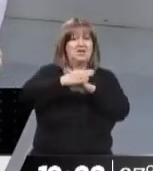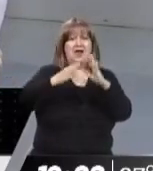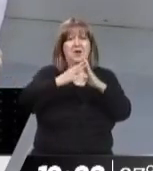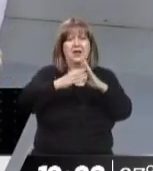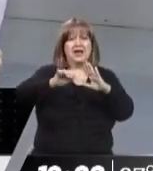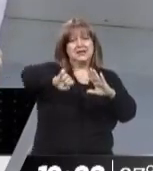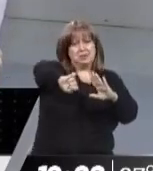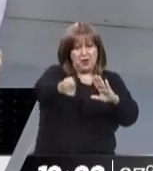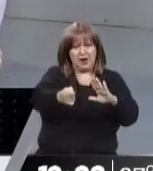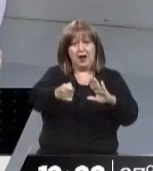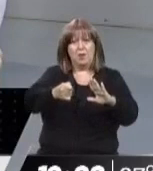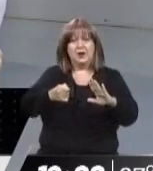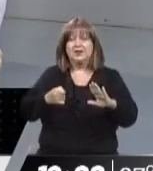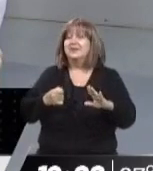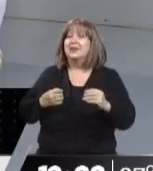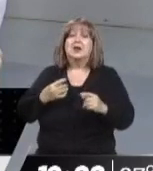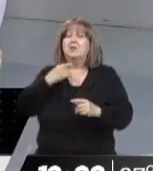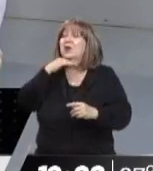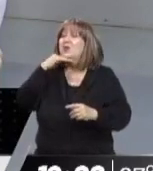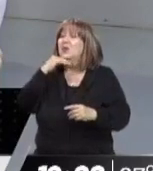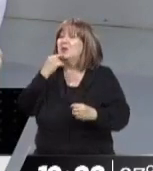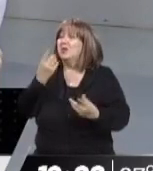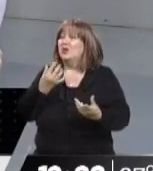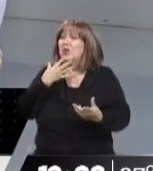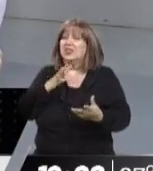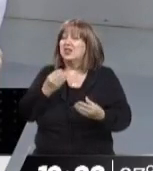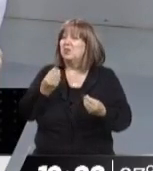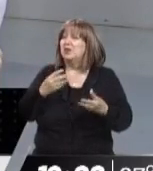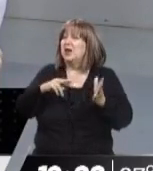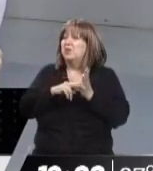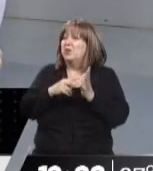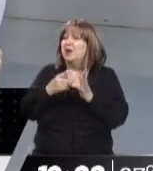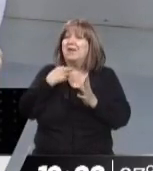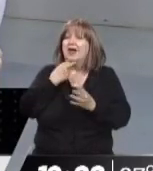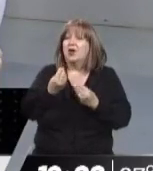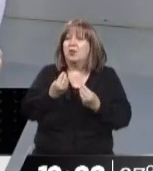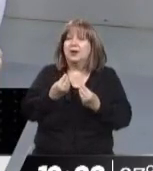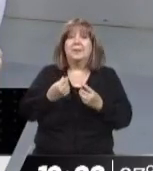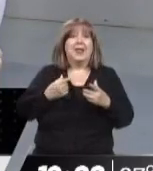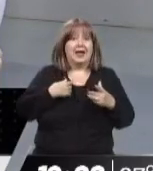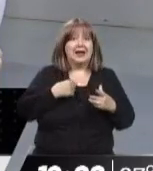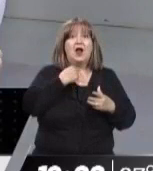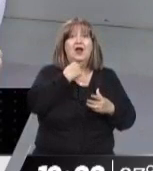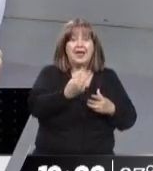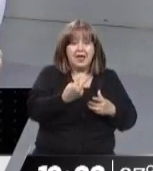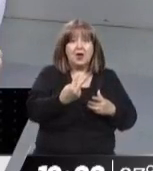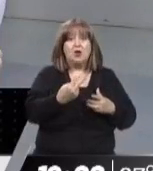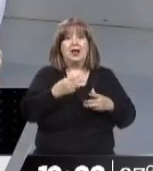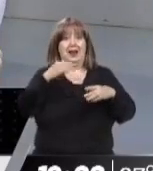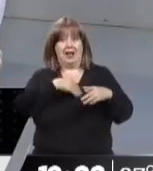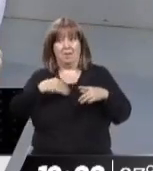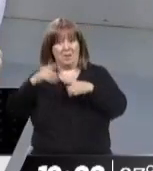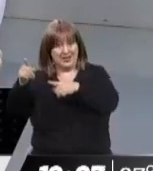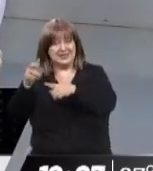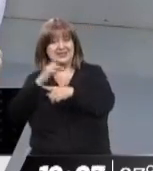atrinchera en su hogar. No entendí, Sofi, cómo es el tema de los hijos. ¿Qué es lo que cambiaba para esta mujer? Bueno, que ella justamente no los tiene bajo su,